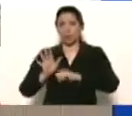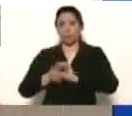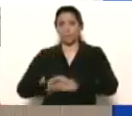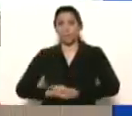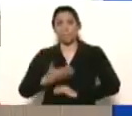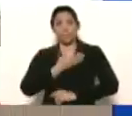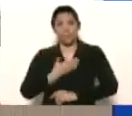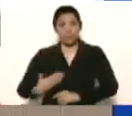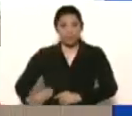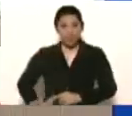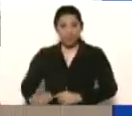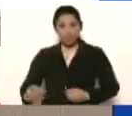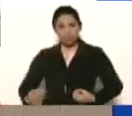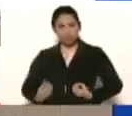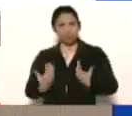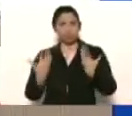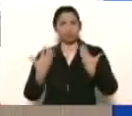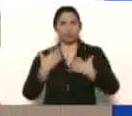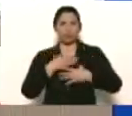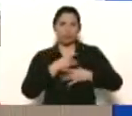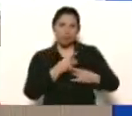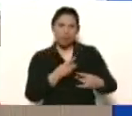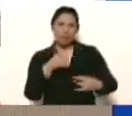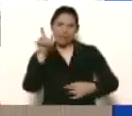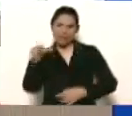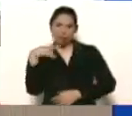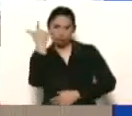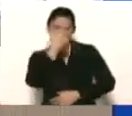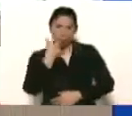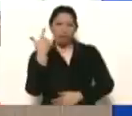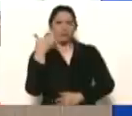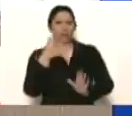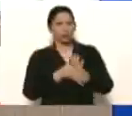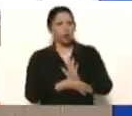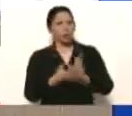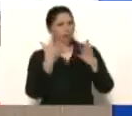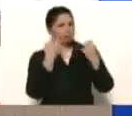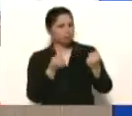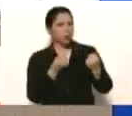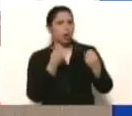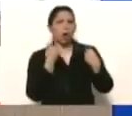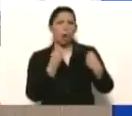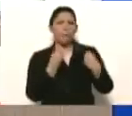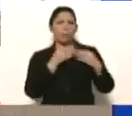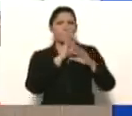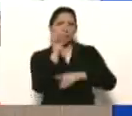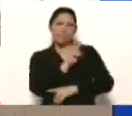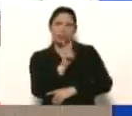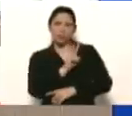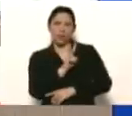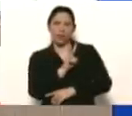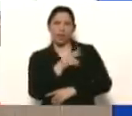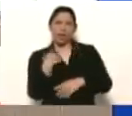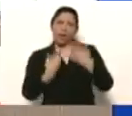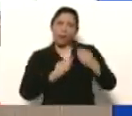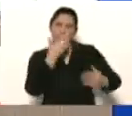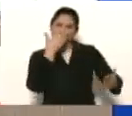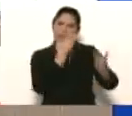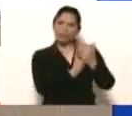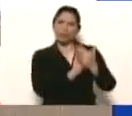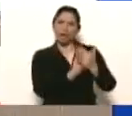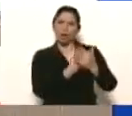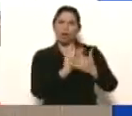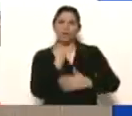presidente de ramapo se expresó un gran interés en enterarse de la forma en que venezuela había había enfrentado la